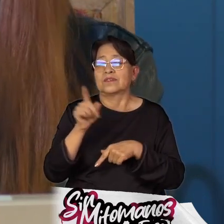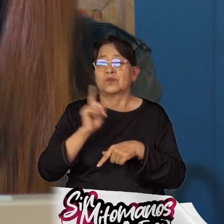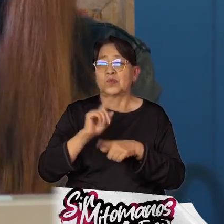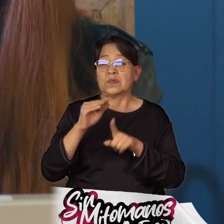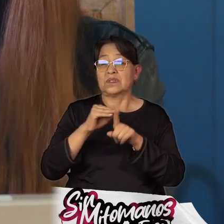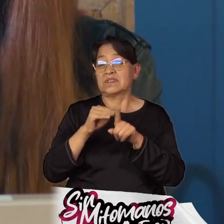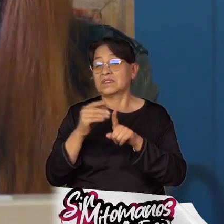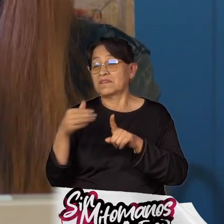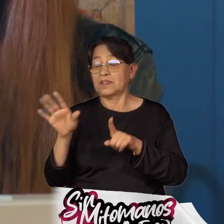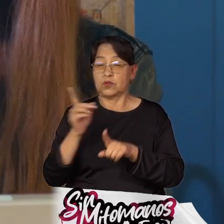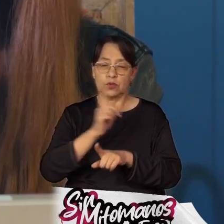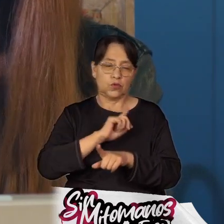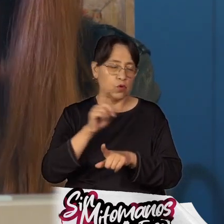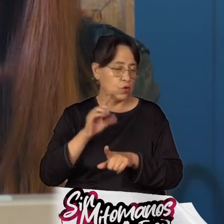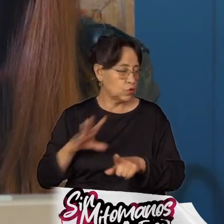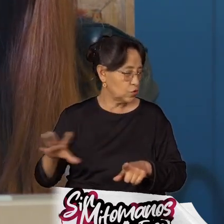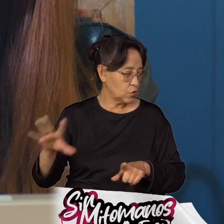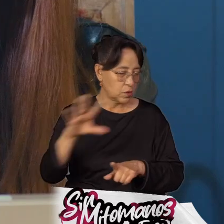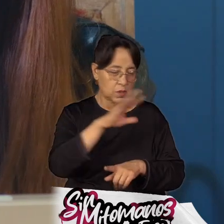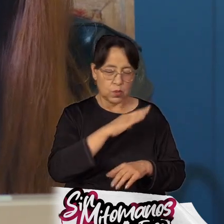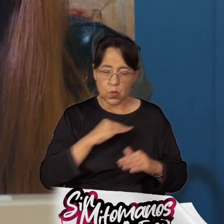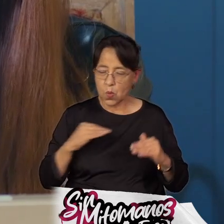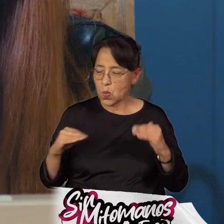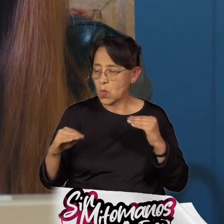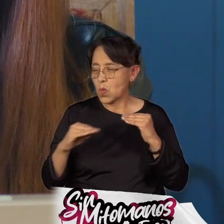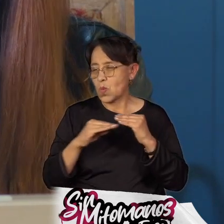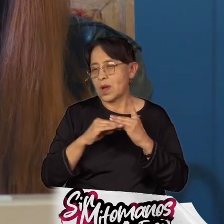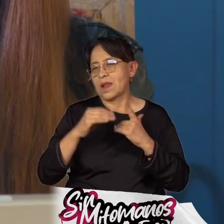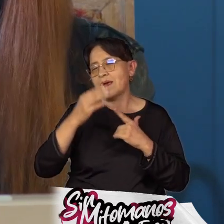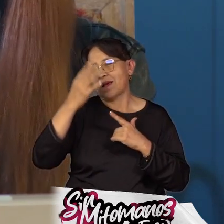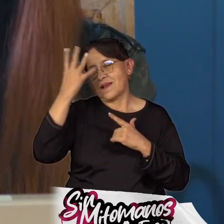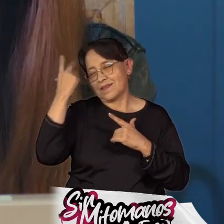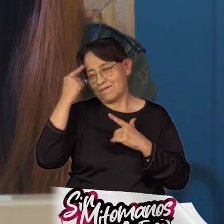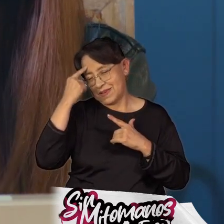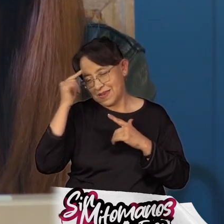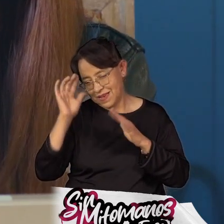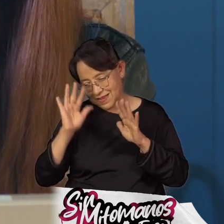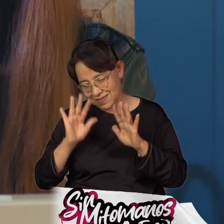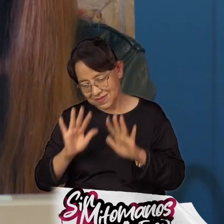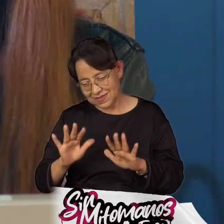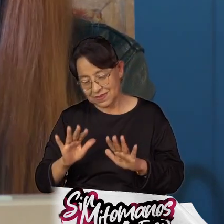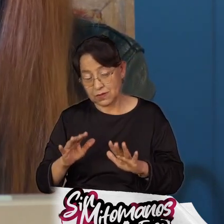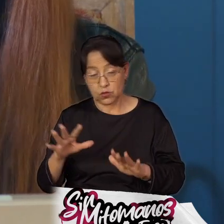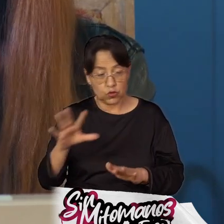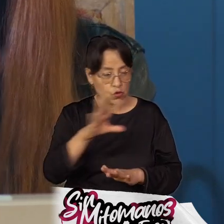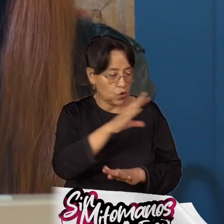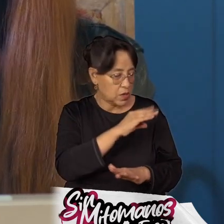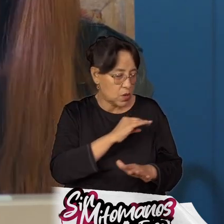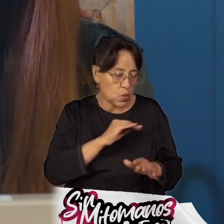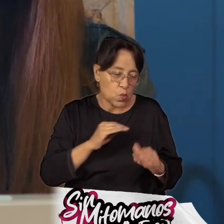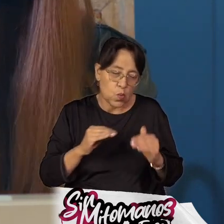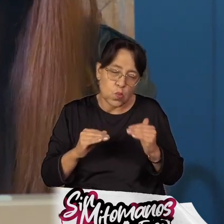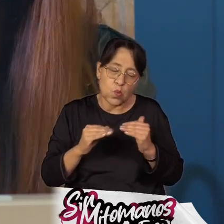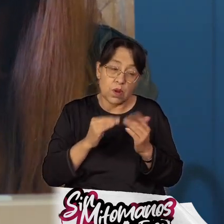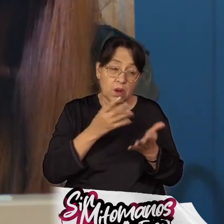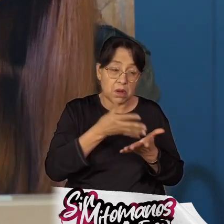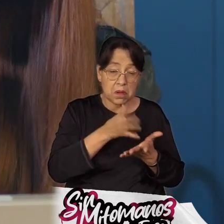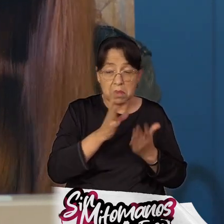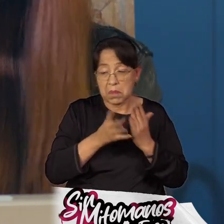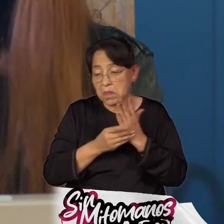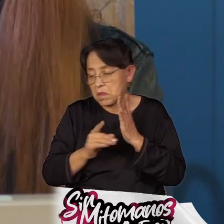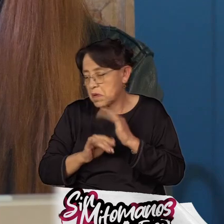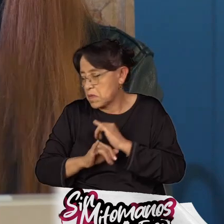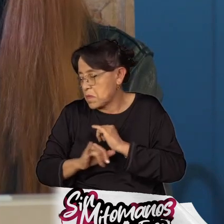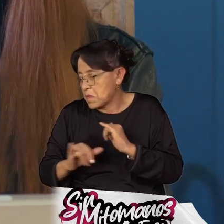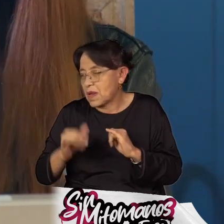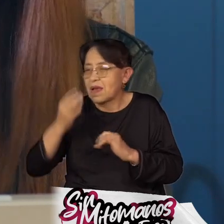el clasismo hacia un lado o hacia el otro, y que cada miembro era considerado ante Dios iguales.